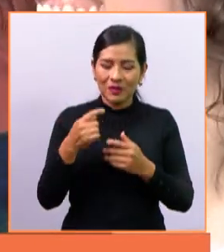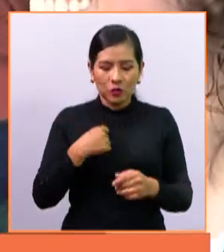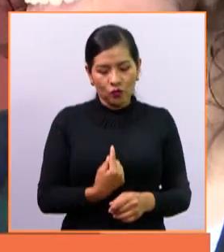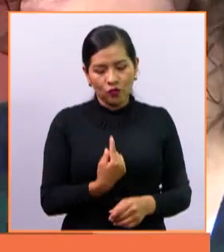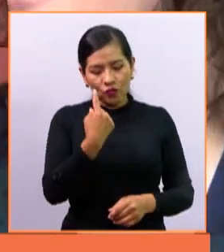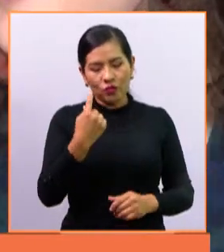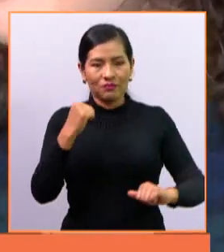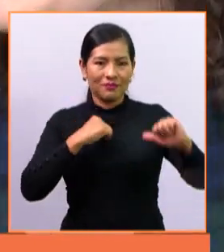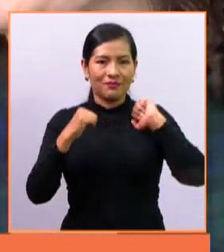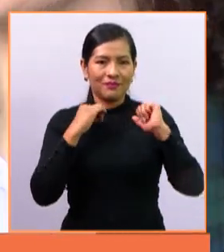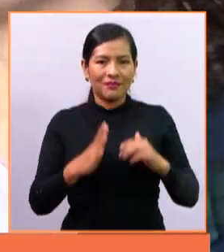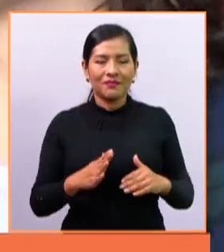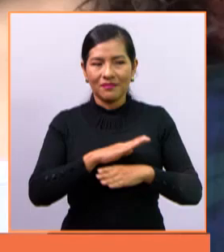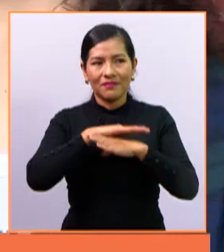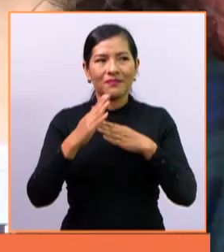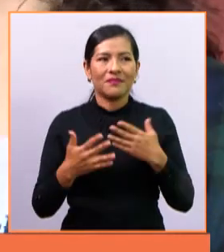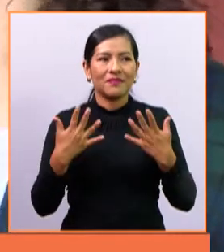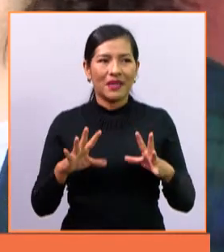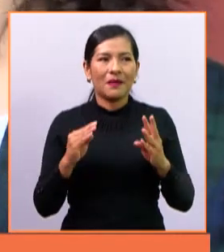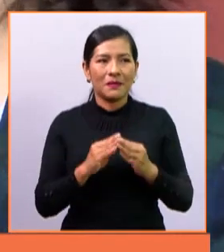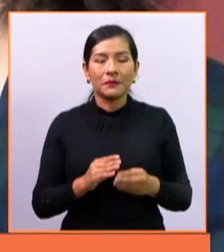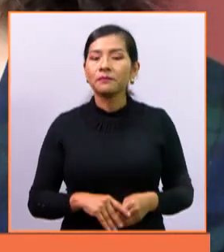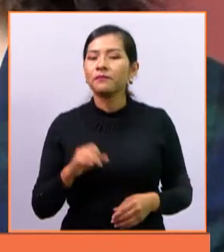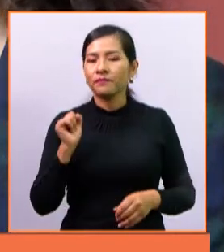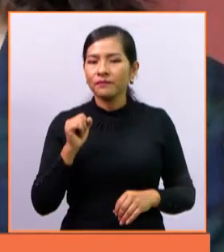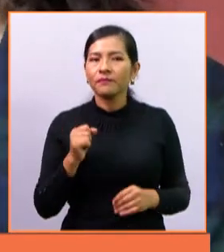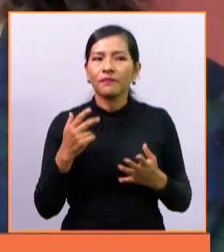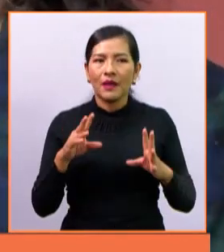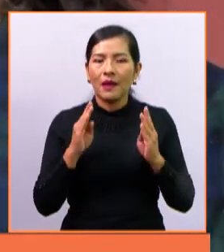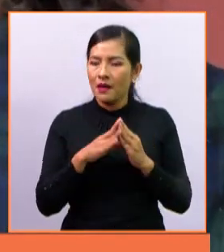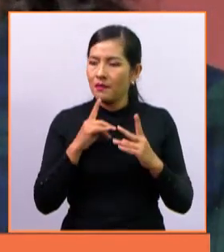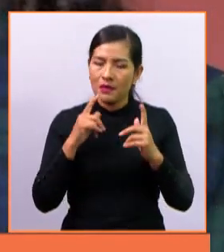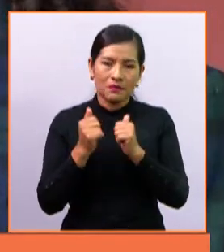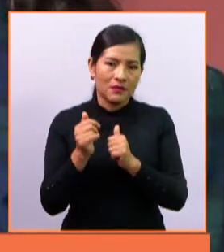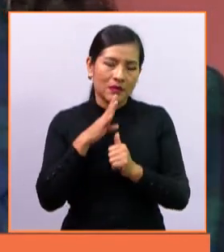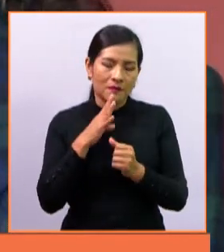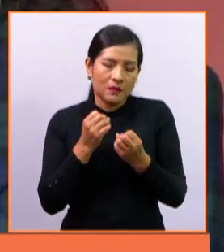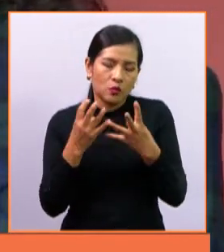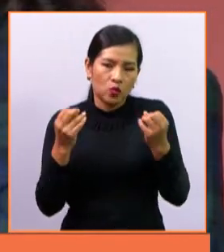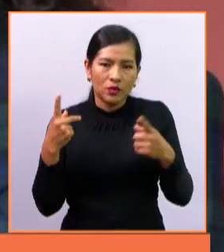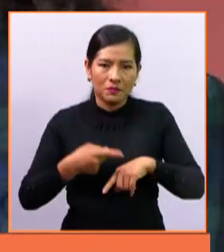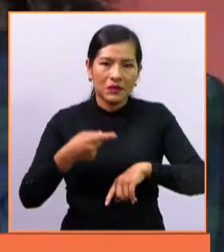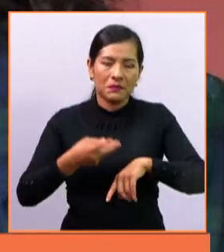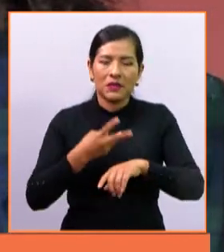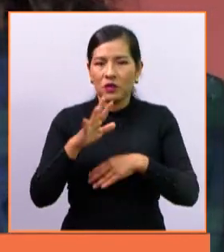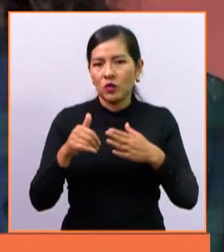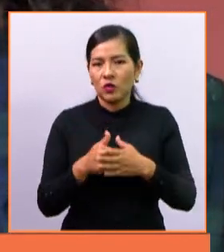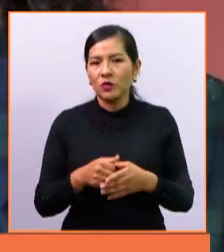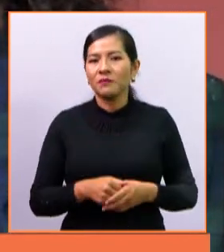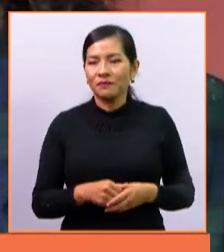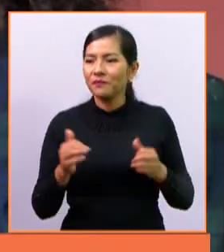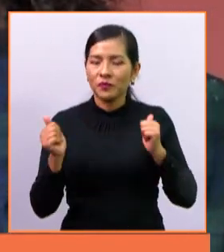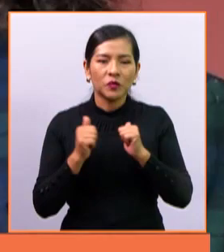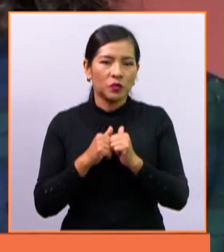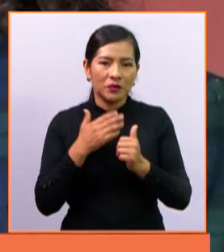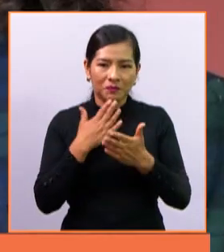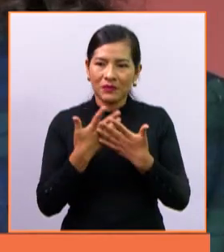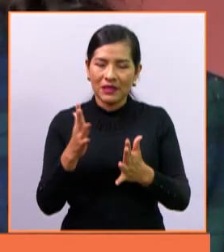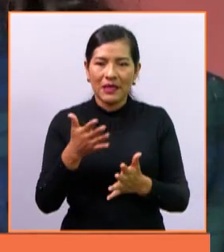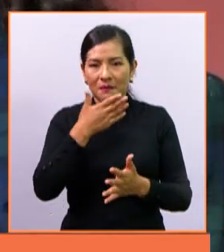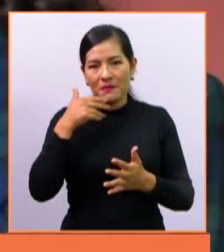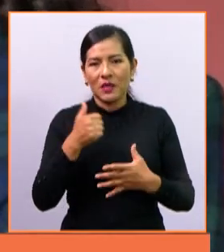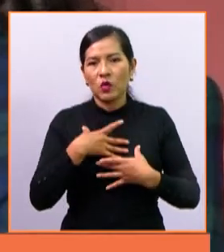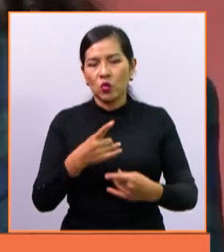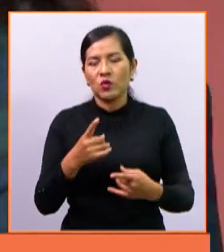sacado Barba Azul, ¿no? Sí. ¿No? No, ella ha dirigido varias películas acá en Bolivia y ha actuado en varias, ¿no? Sí. ¿La que más te ha gustado